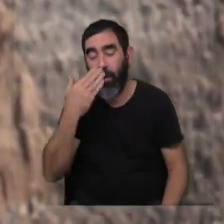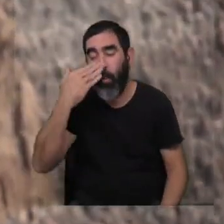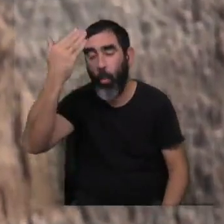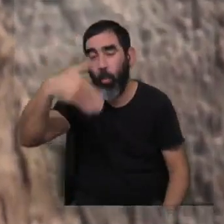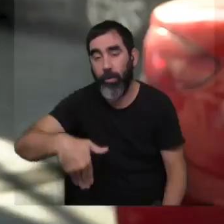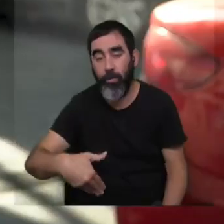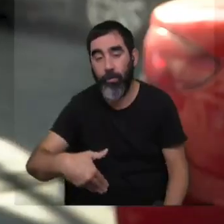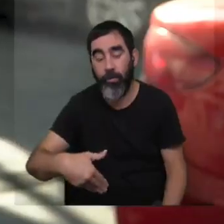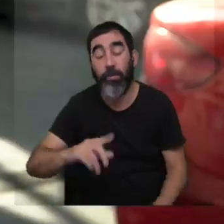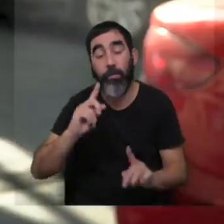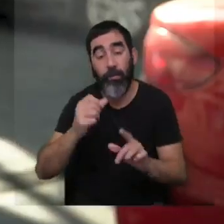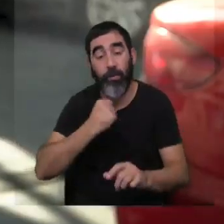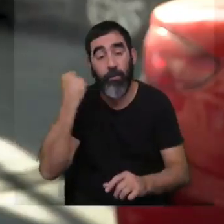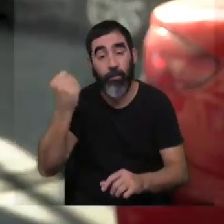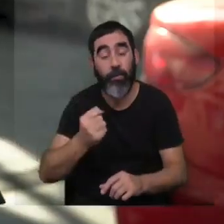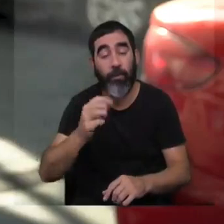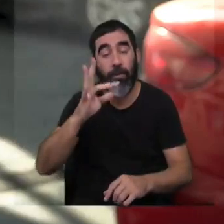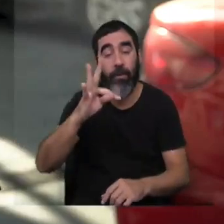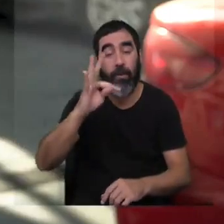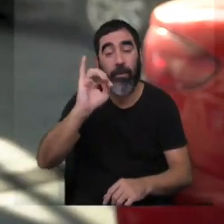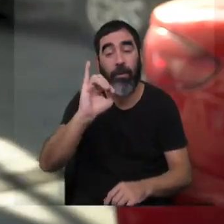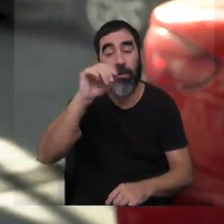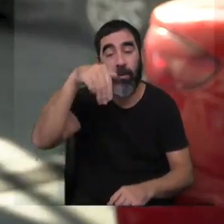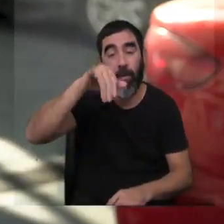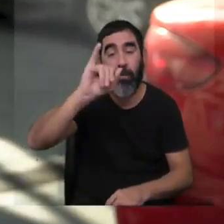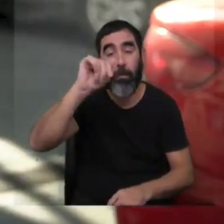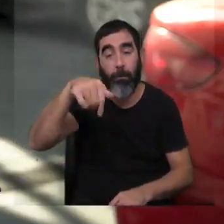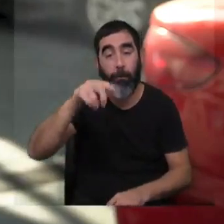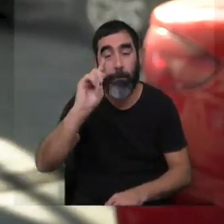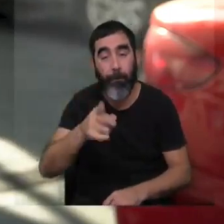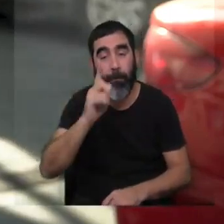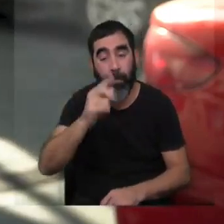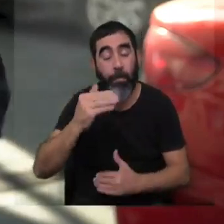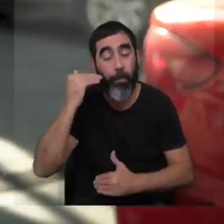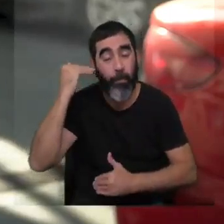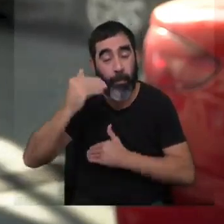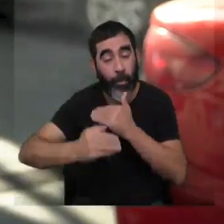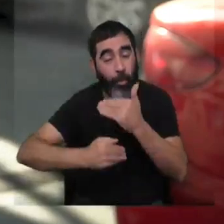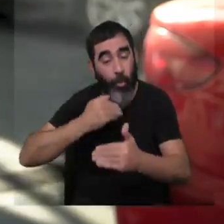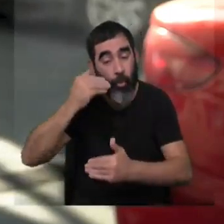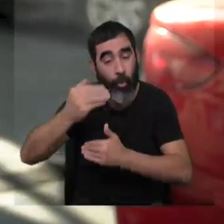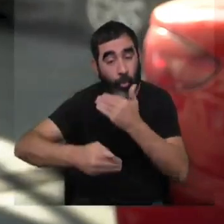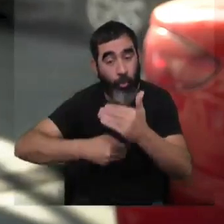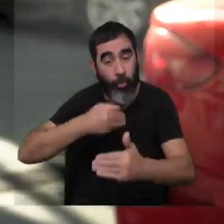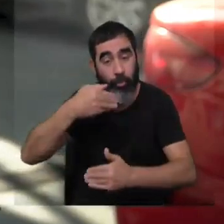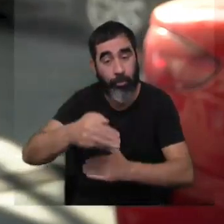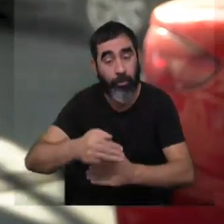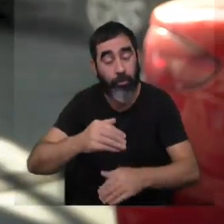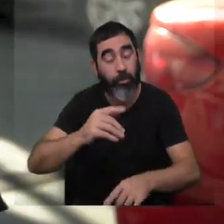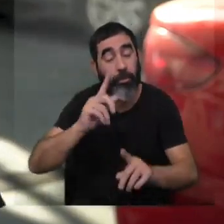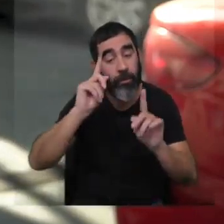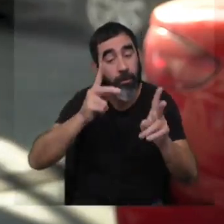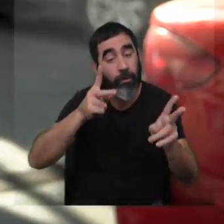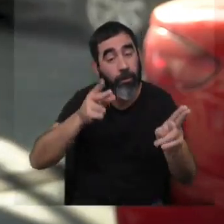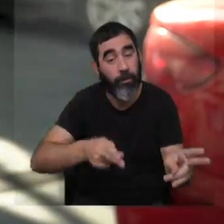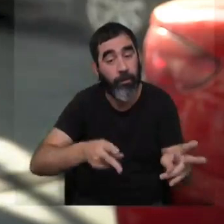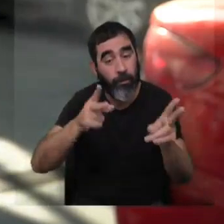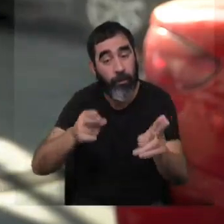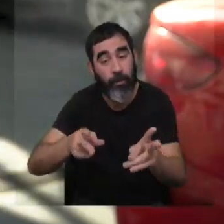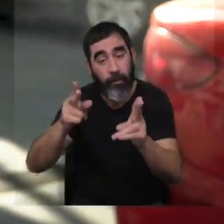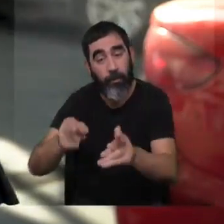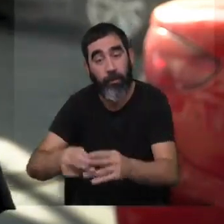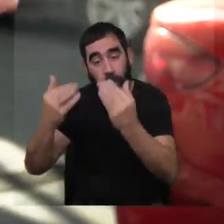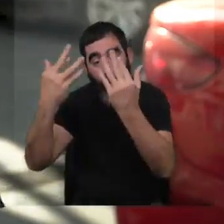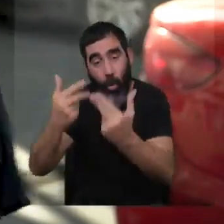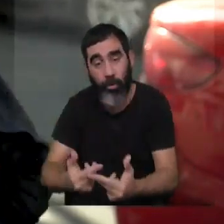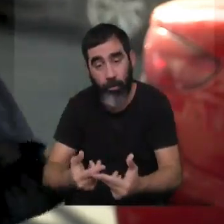algo que no es menor, que se llama timing, que es que esos procesos se tienen que dar y esos elementos en un determinado orden. Si